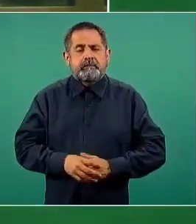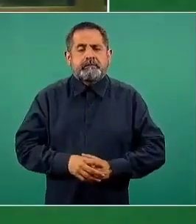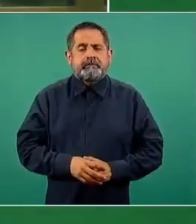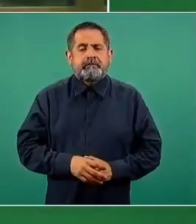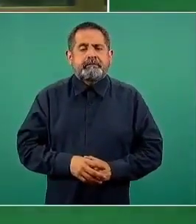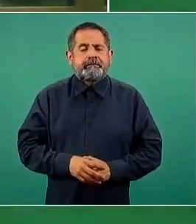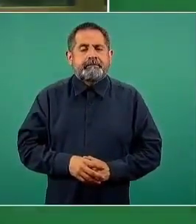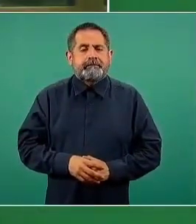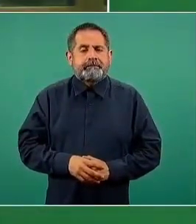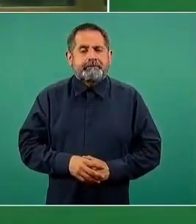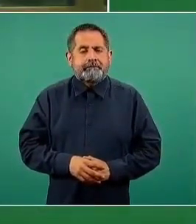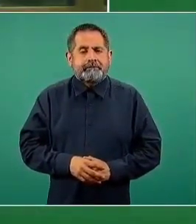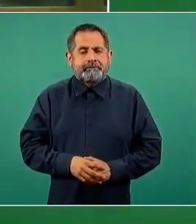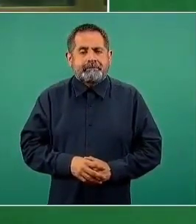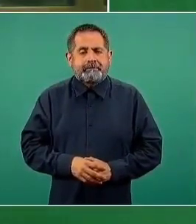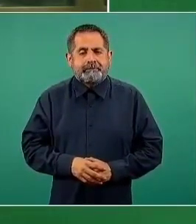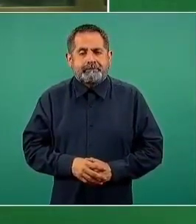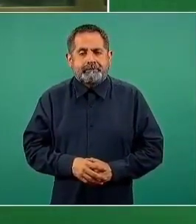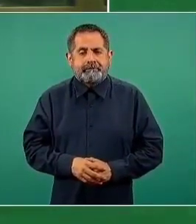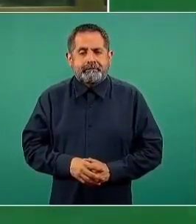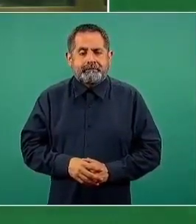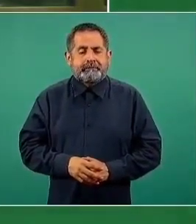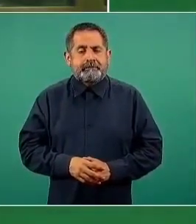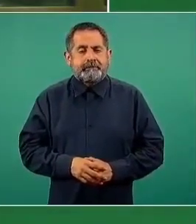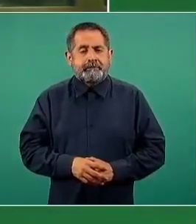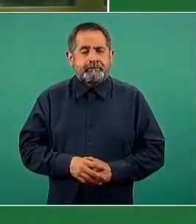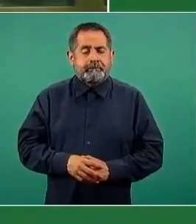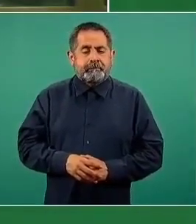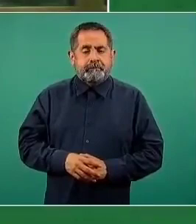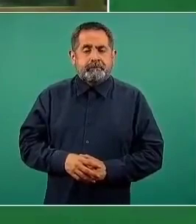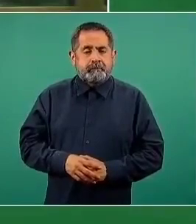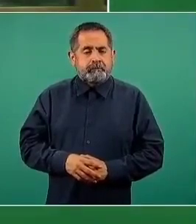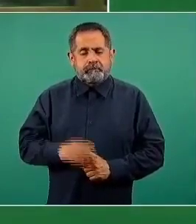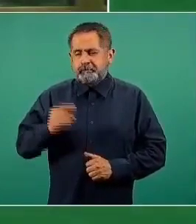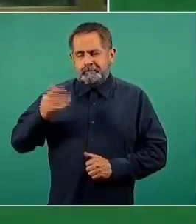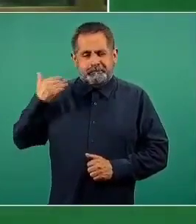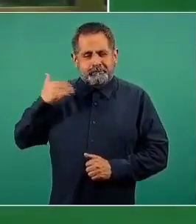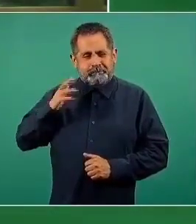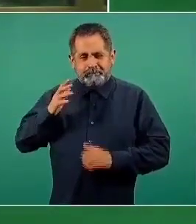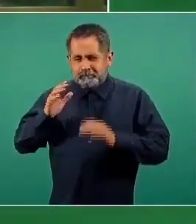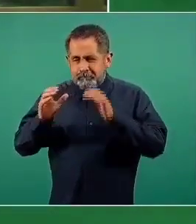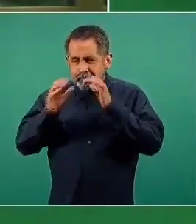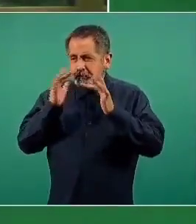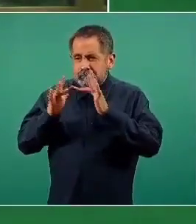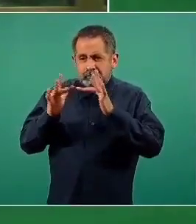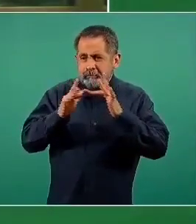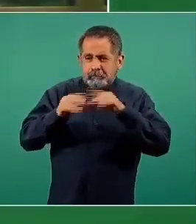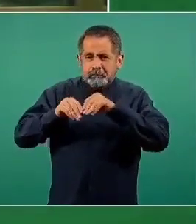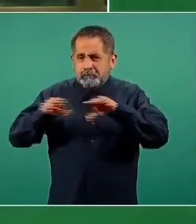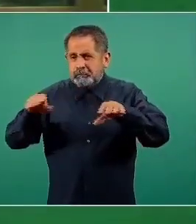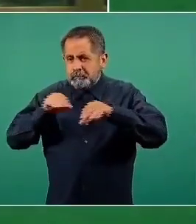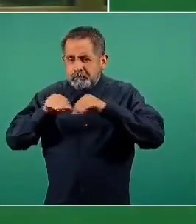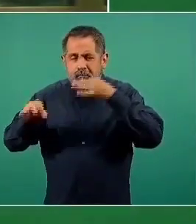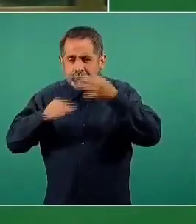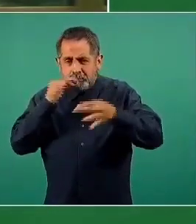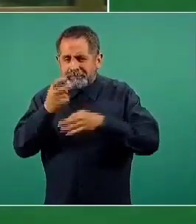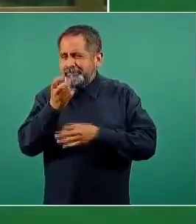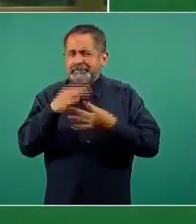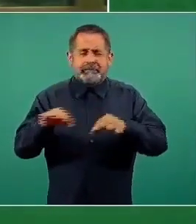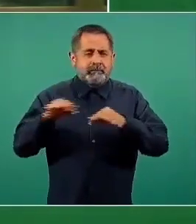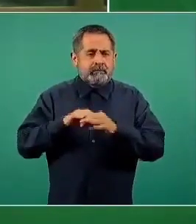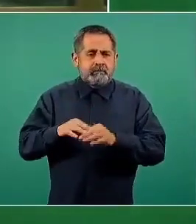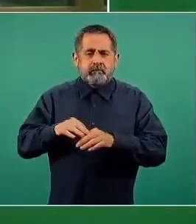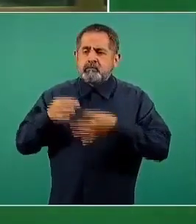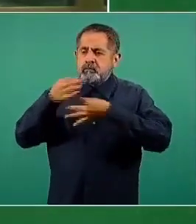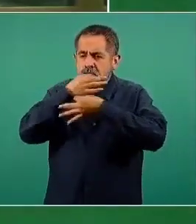por favor. La comunicación, ya se ha mencionado, es crítica en la gestión. Los mensajes